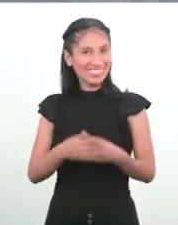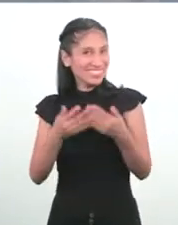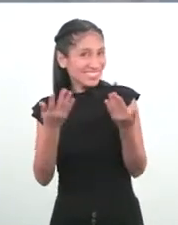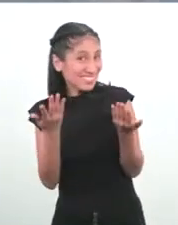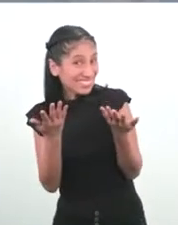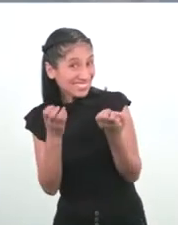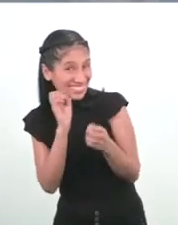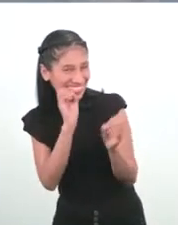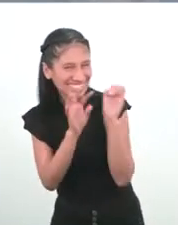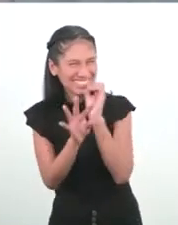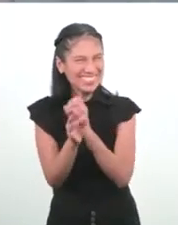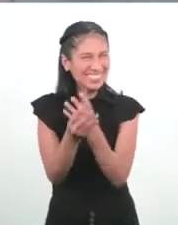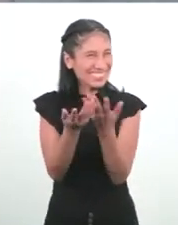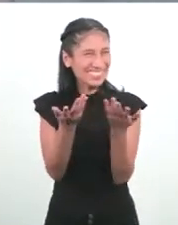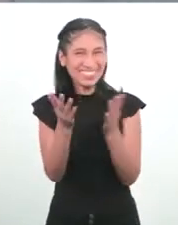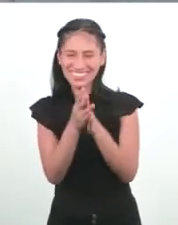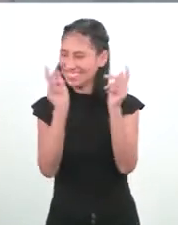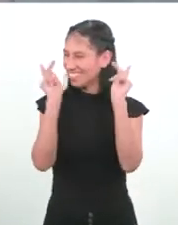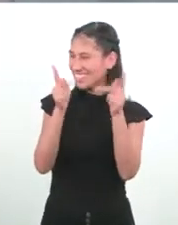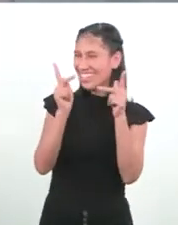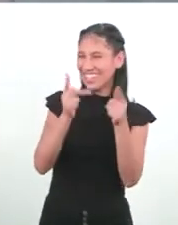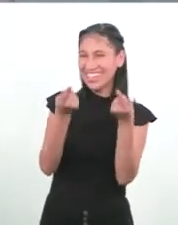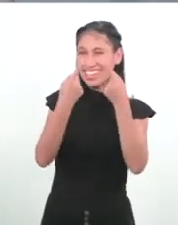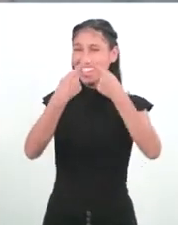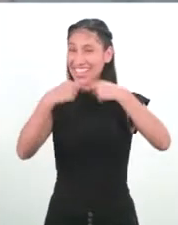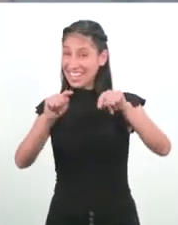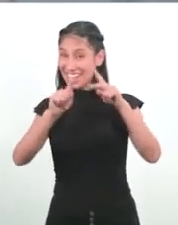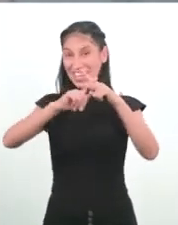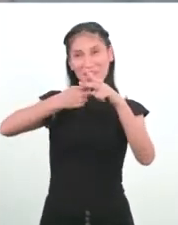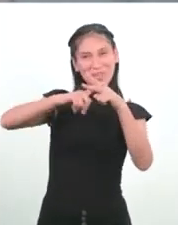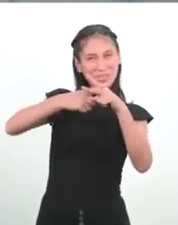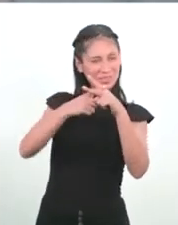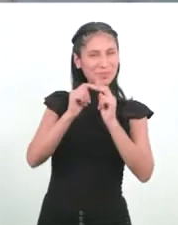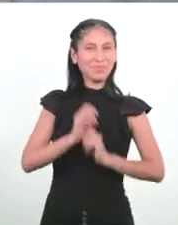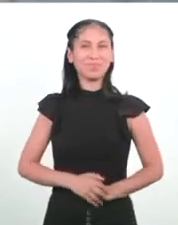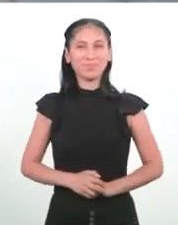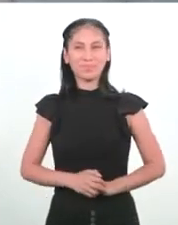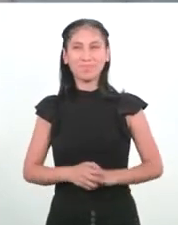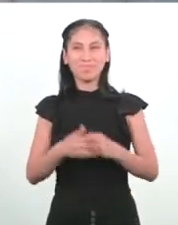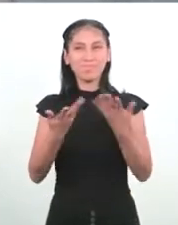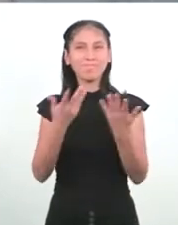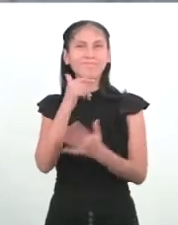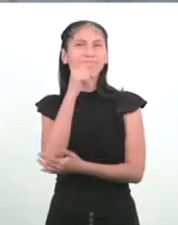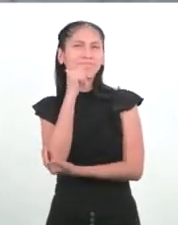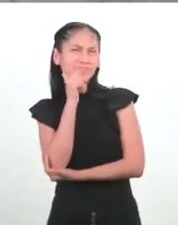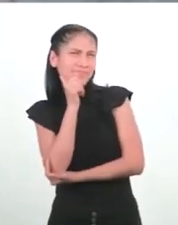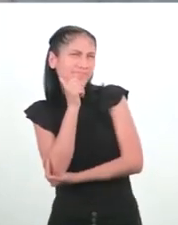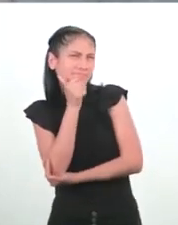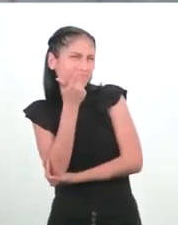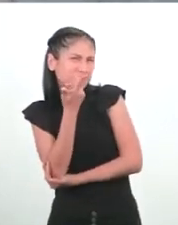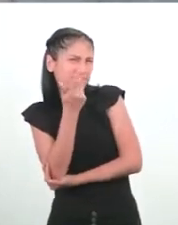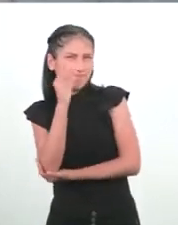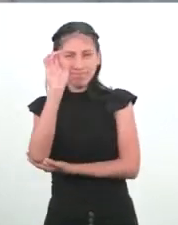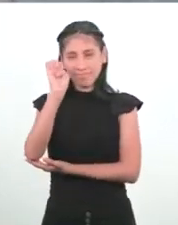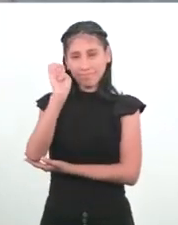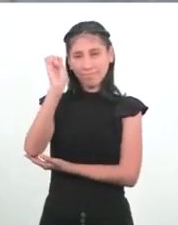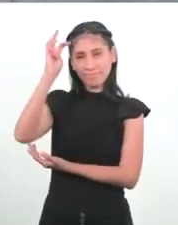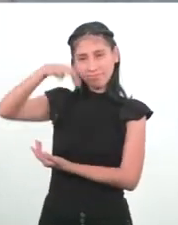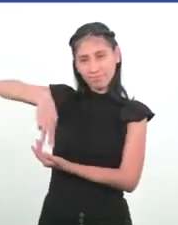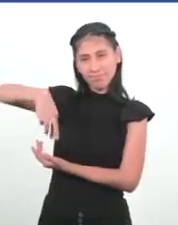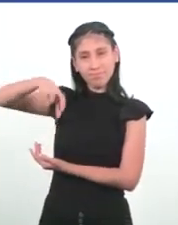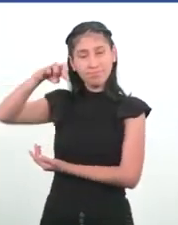¿Quieren que les cuente? Ok, pero empecemos por el inicio. ¿Qué es un